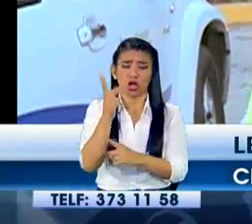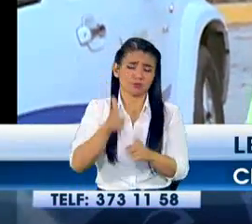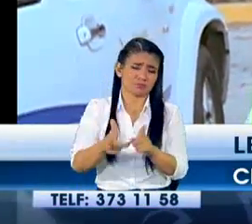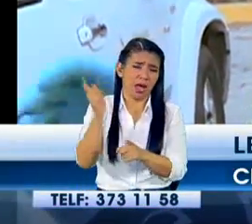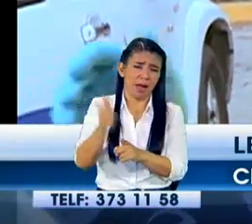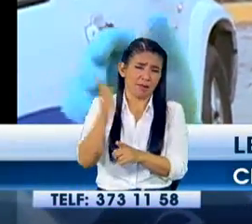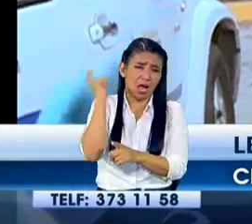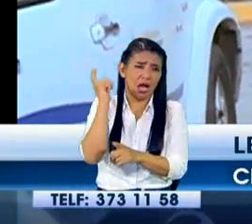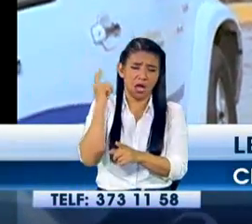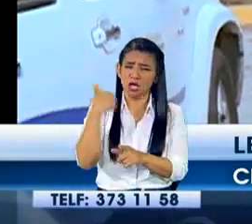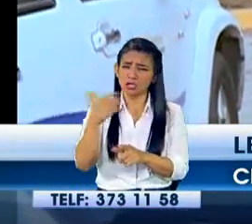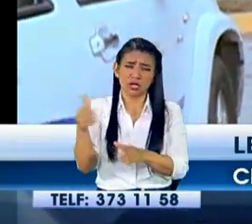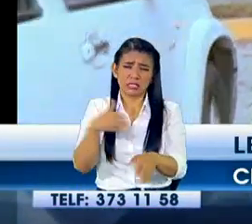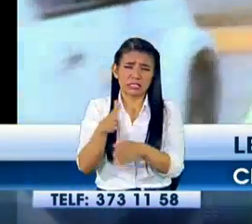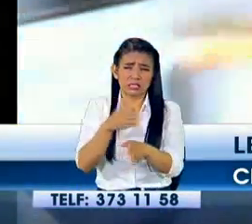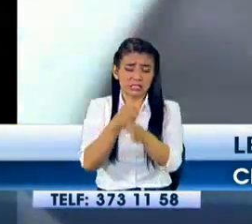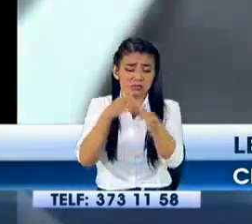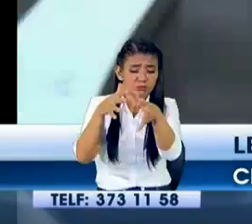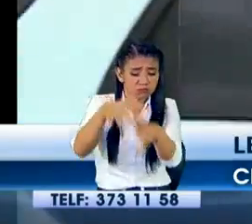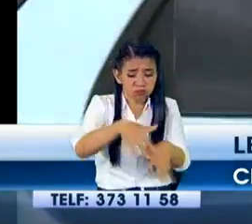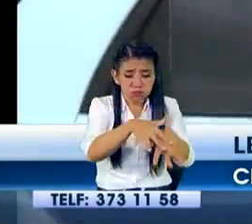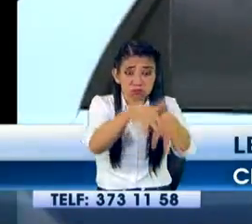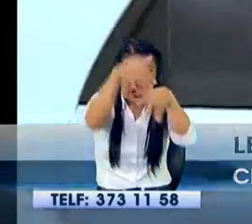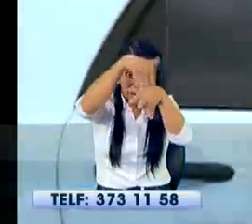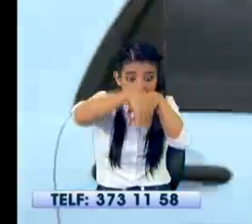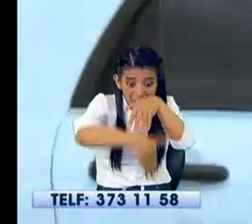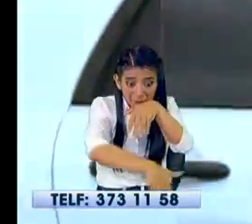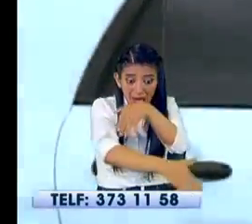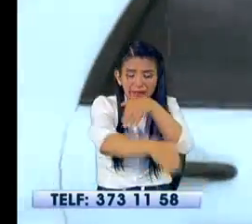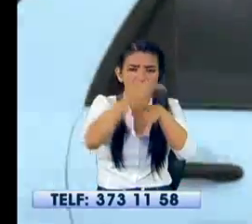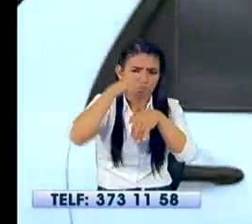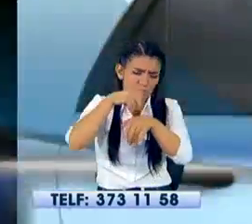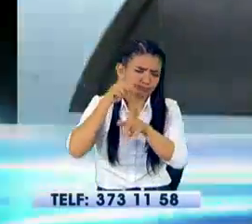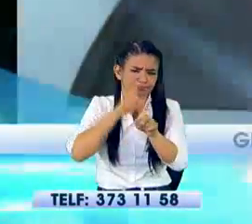fuga, pues vamos a seguirle toda la quebrada de Cangagua.